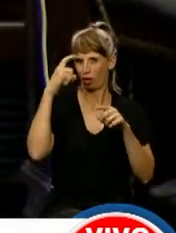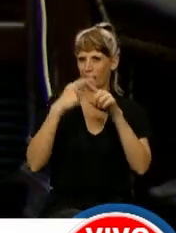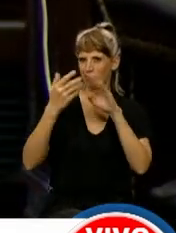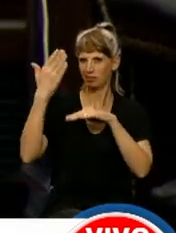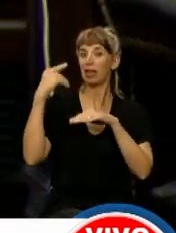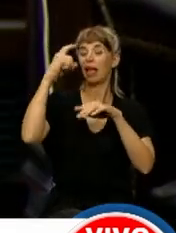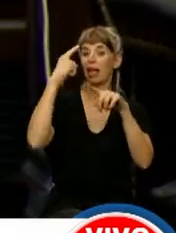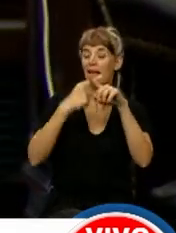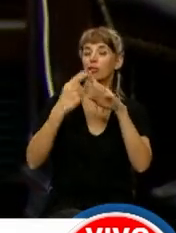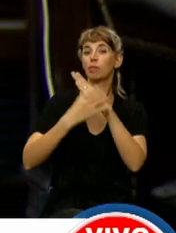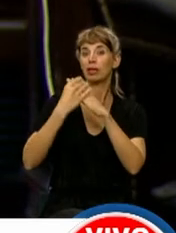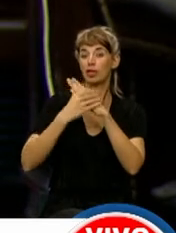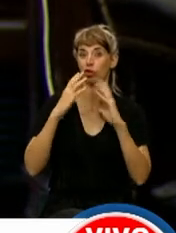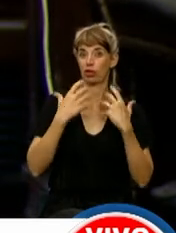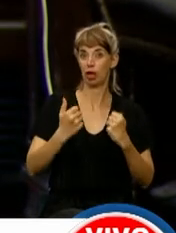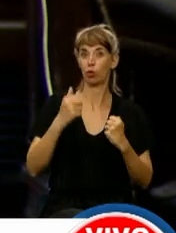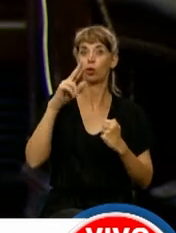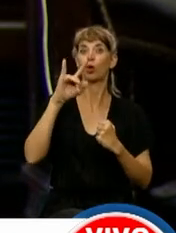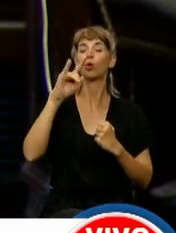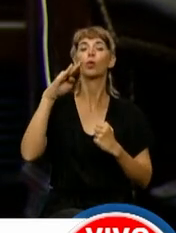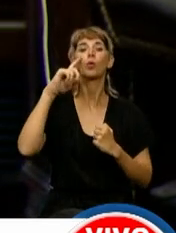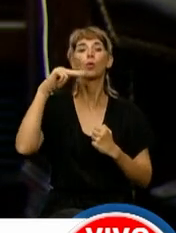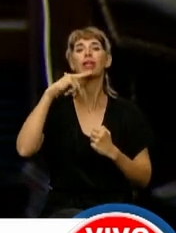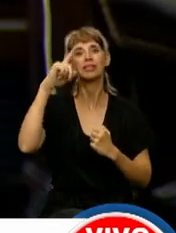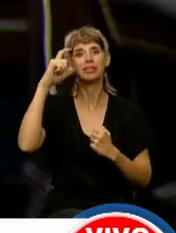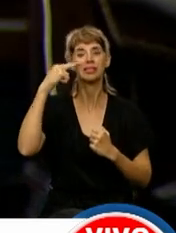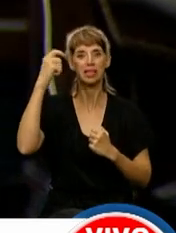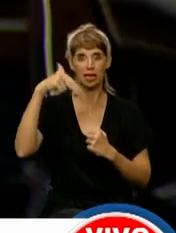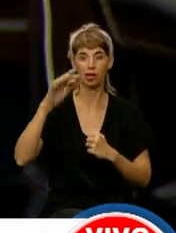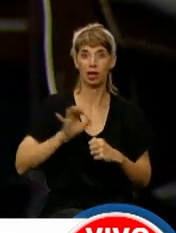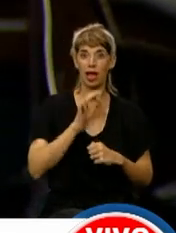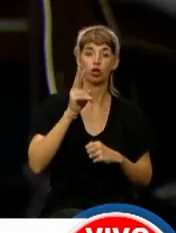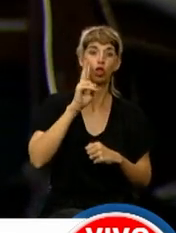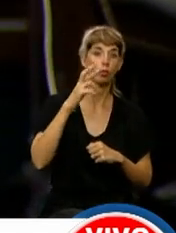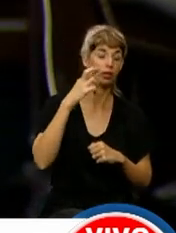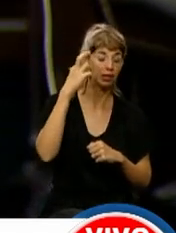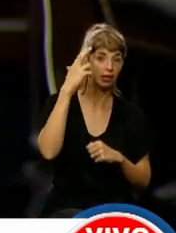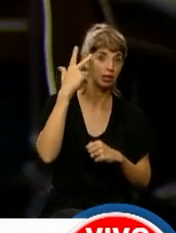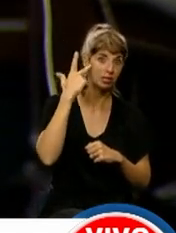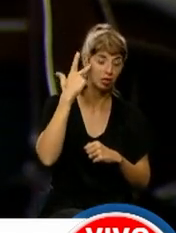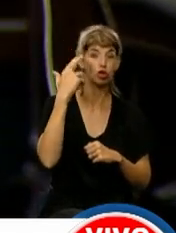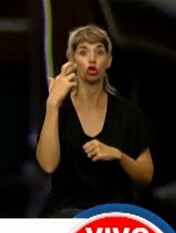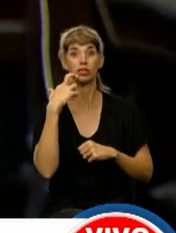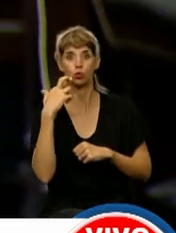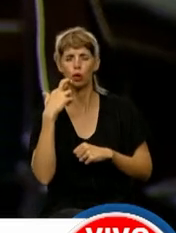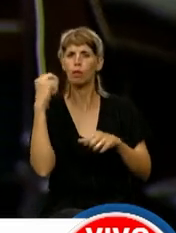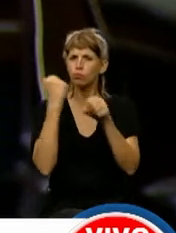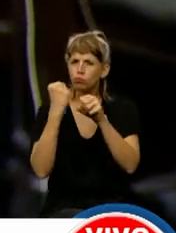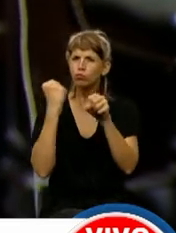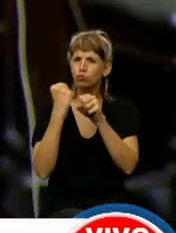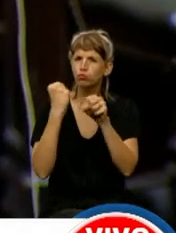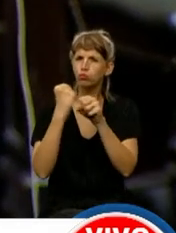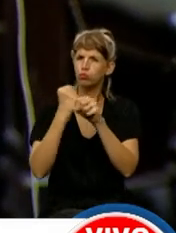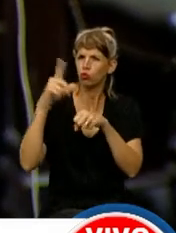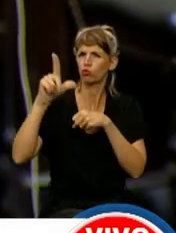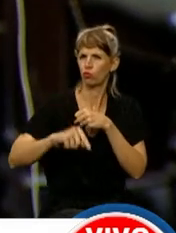ex ministro de salud doctor adolfo rubinstein que en el año 2018 y 2019 trabajó muchísimo en la temática como así también